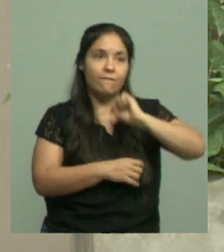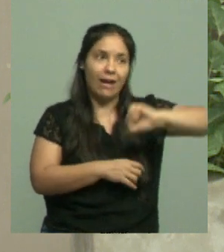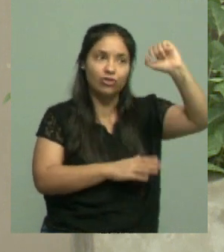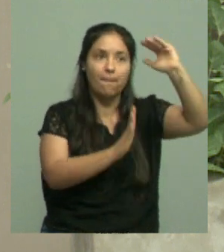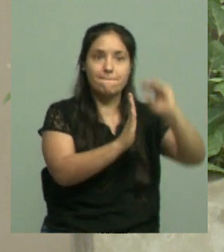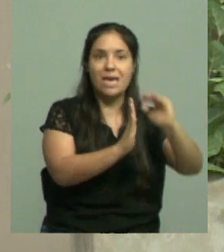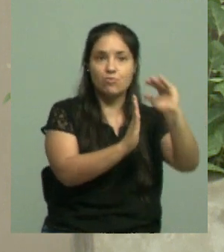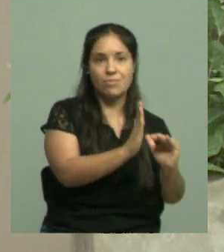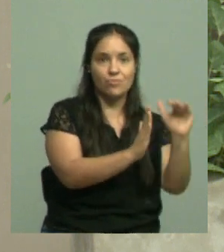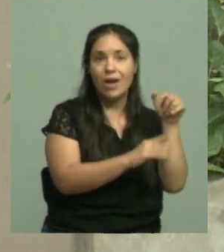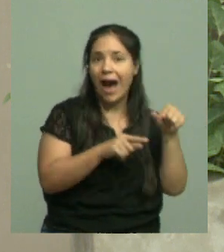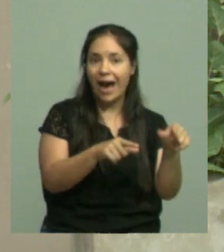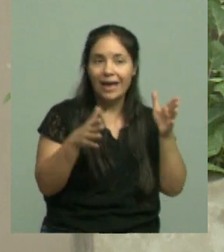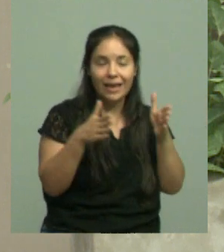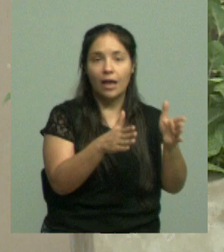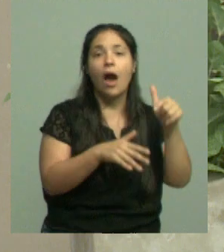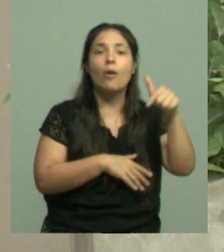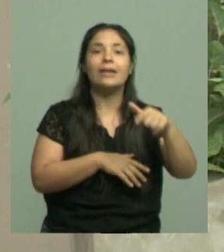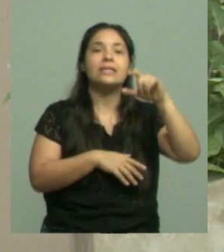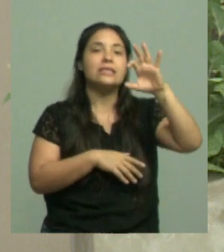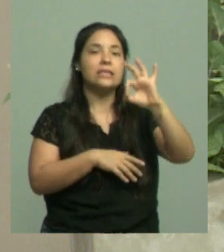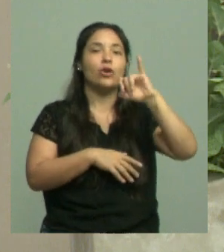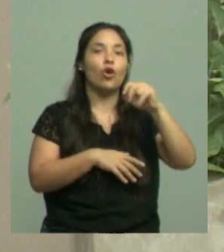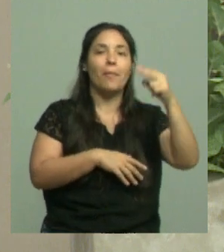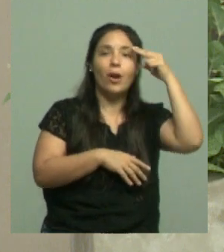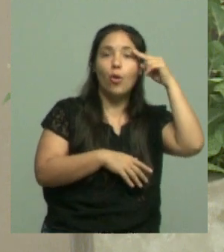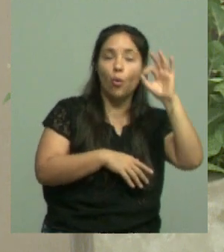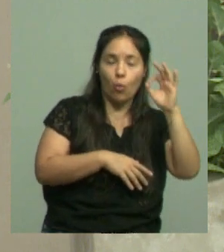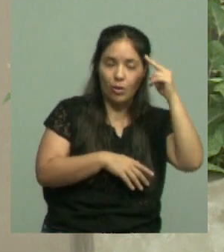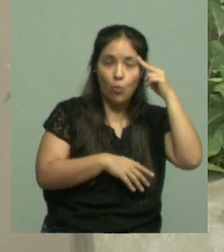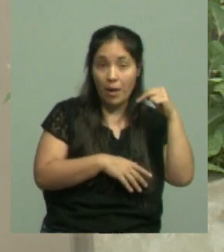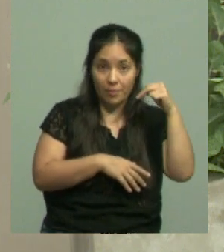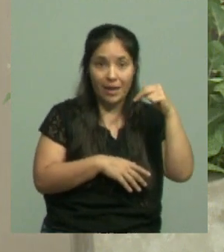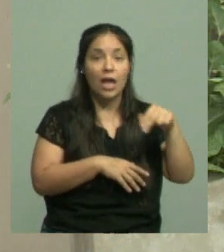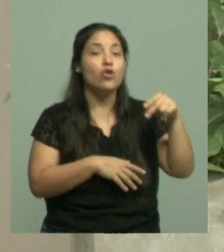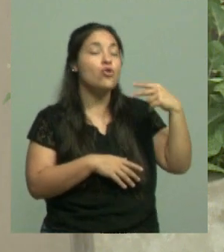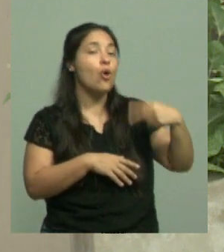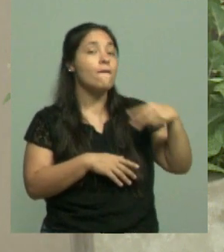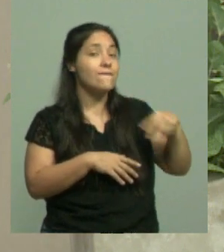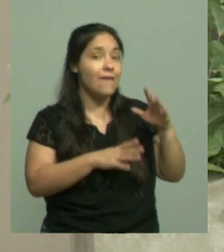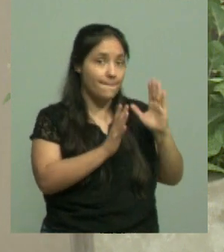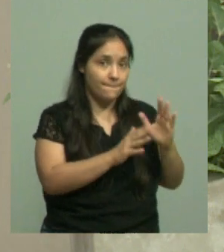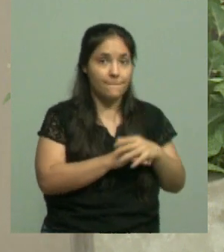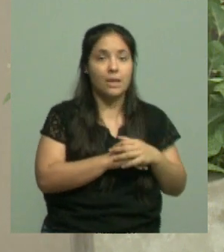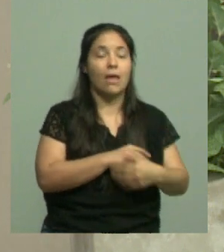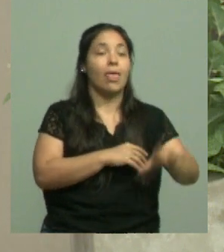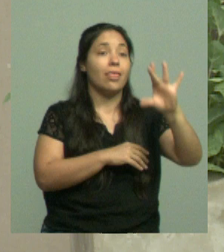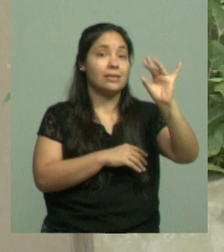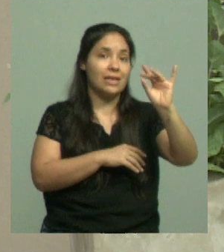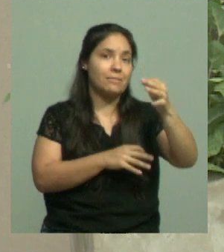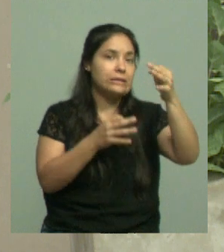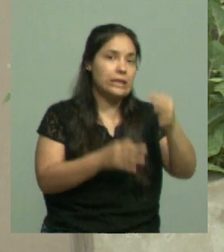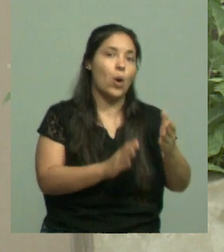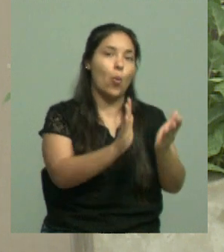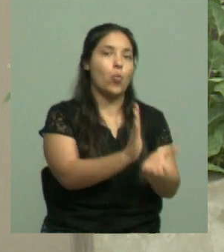gobierno, aumentó un 0,9 en noviembre. Es probable que en sí, diciembre eso dé otro número un